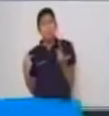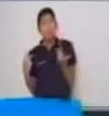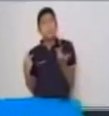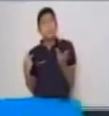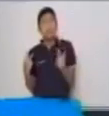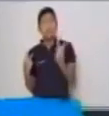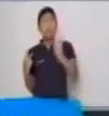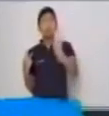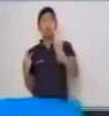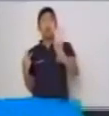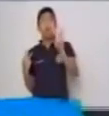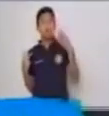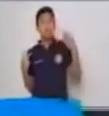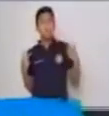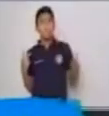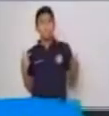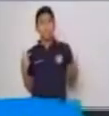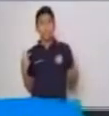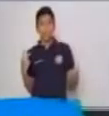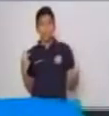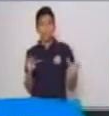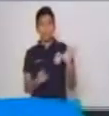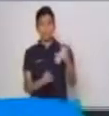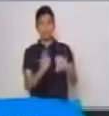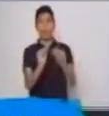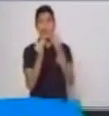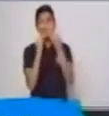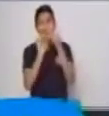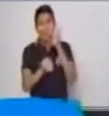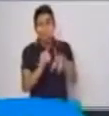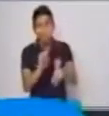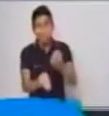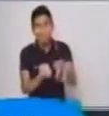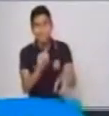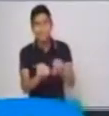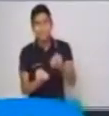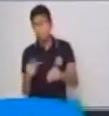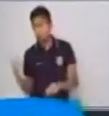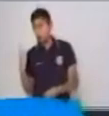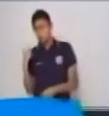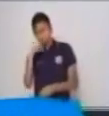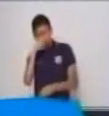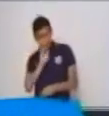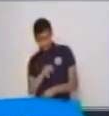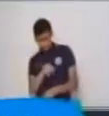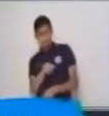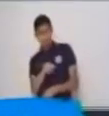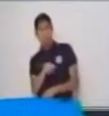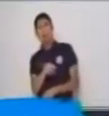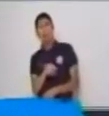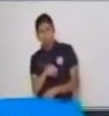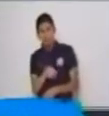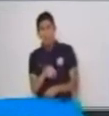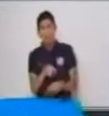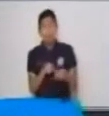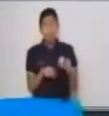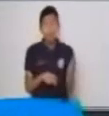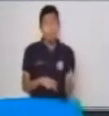dos perros a comer. Muy felices los estaban comiendo.